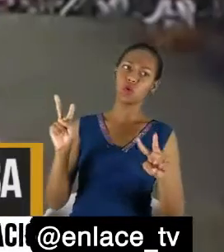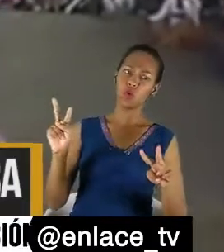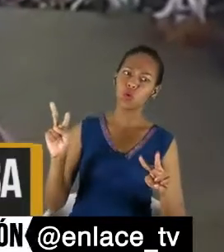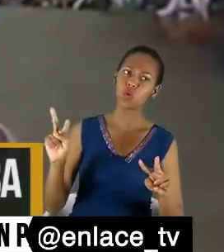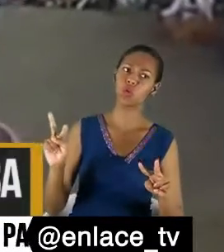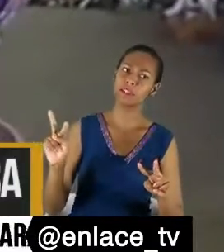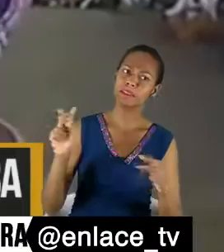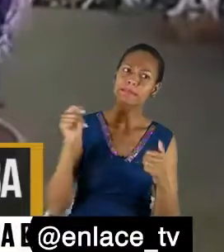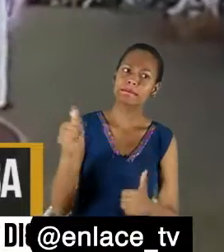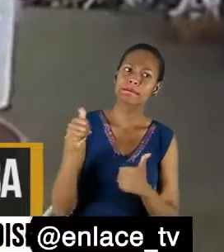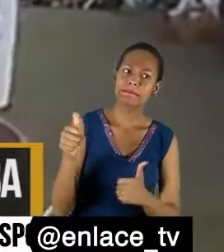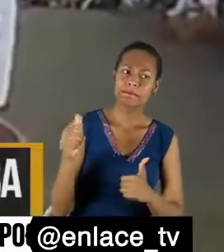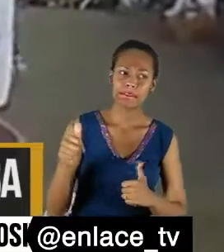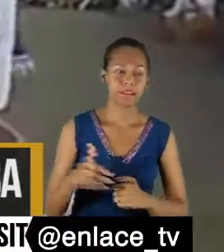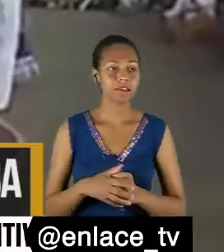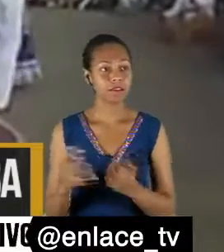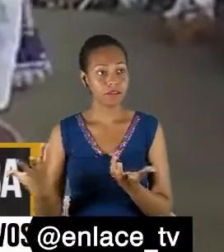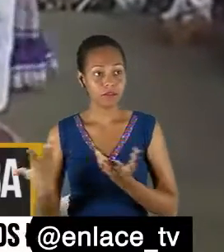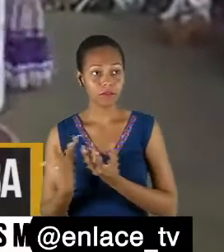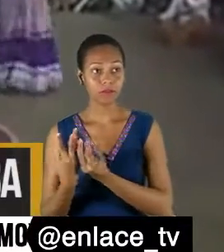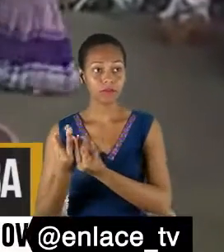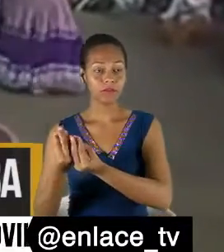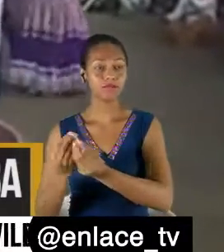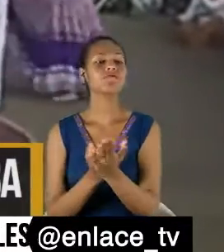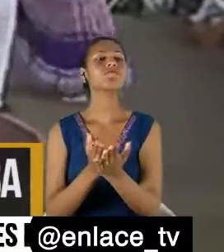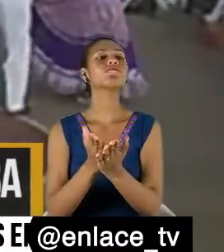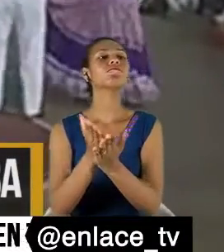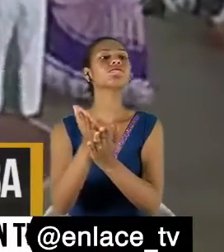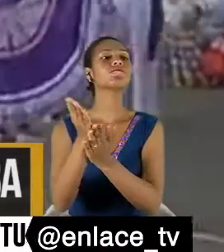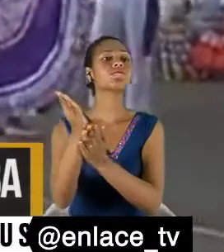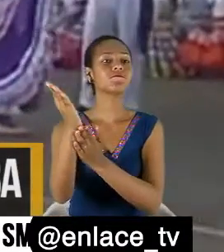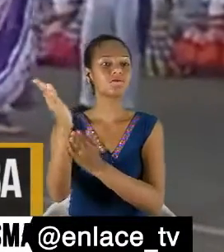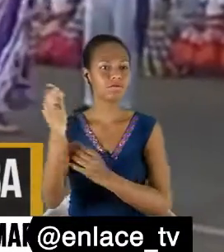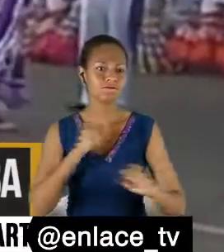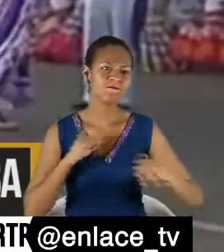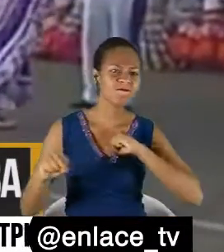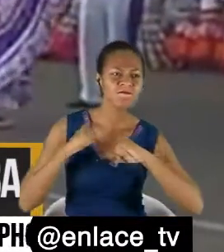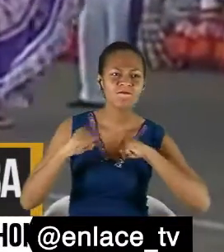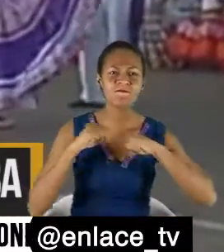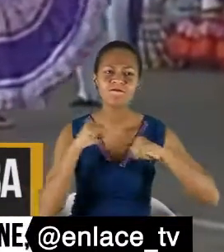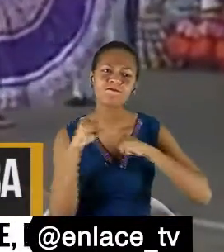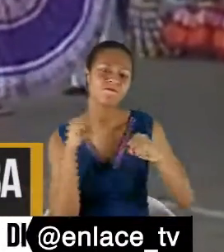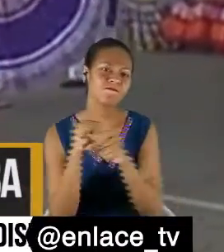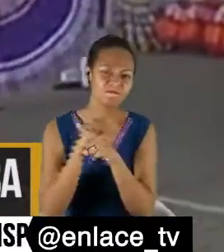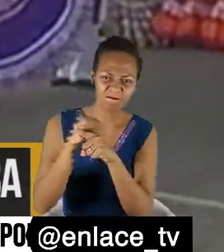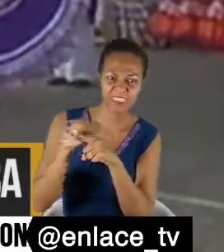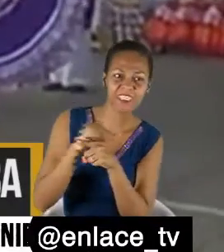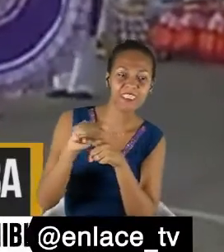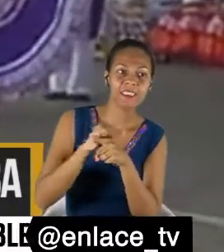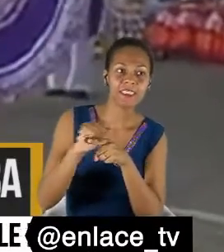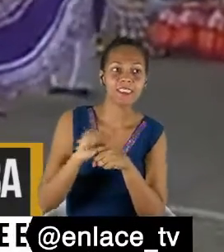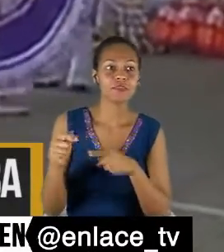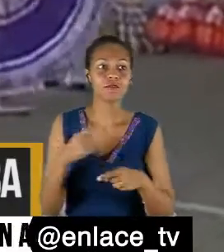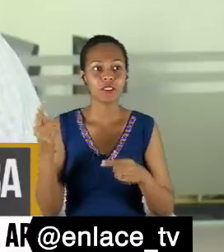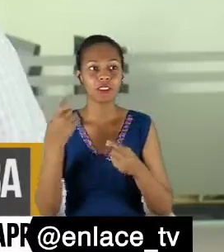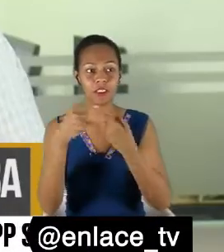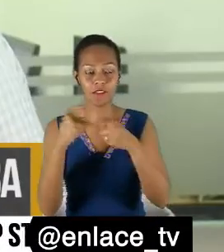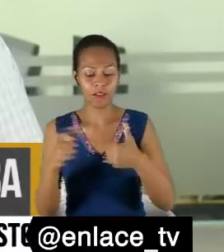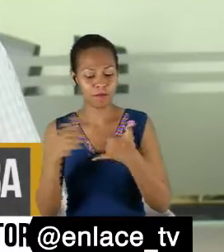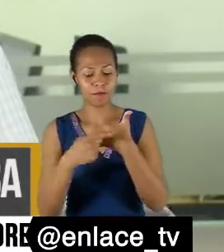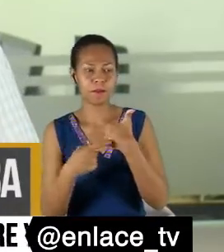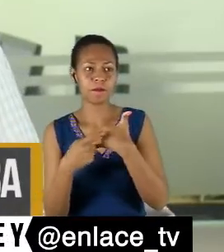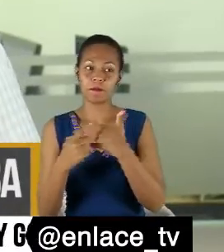Y como esta agrupación artística se mantiene en constante movimiento, ya se prepara para participar en otros eventos nacionales. Nos llegó